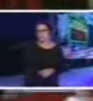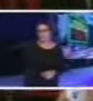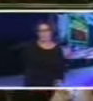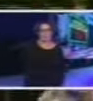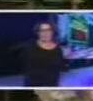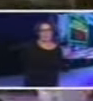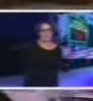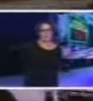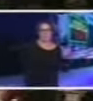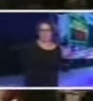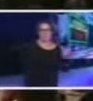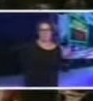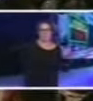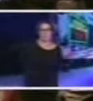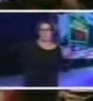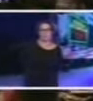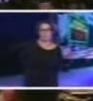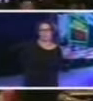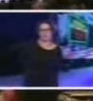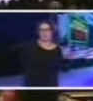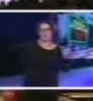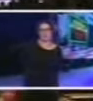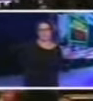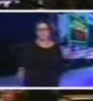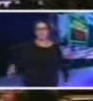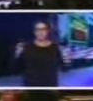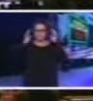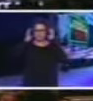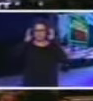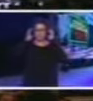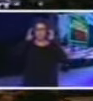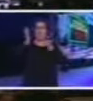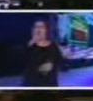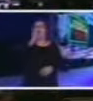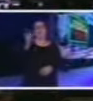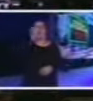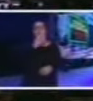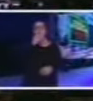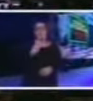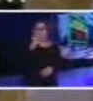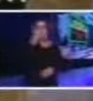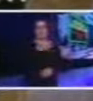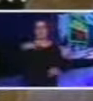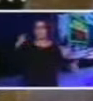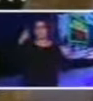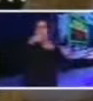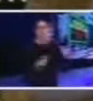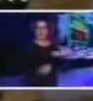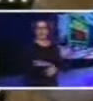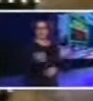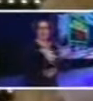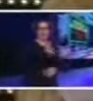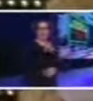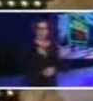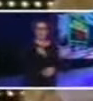Bueno, ahora vamos con nuestro primer tema, que se lo queremos dedicar también a todos los niños que lo sienten como nosotros.